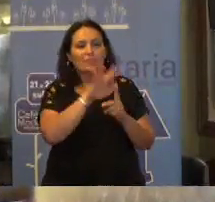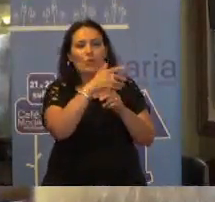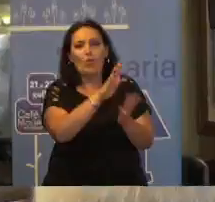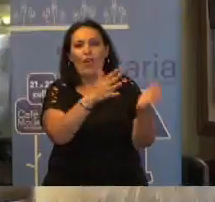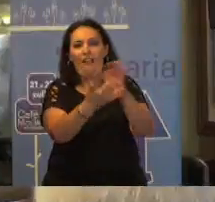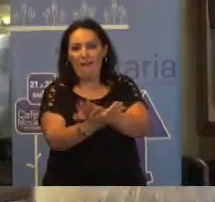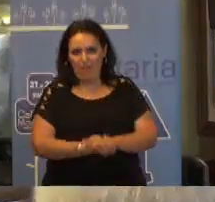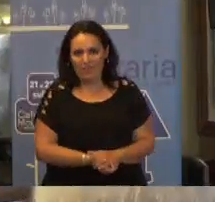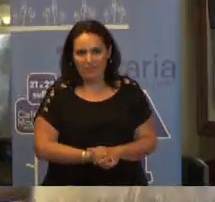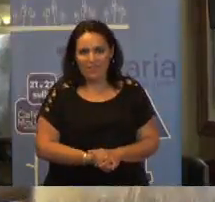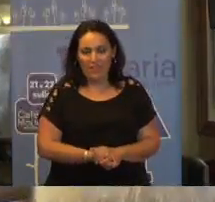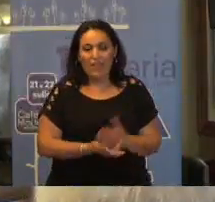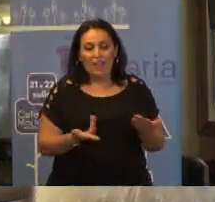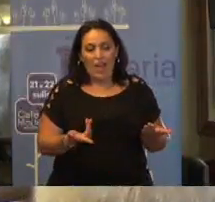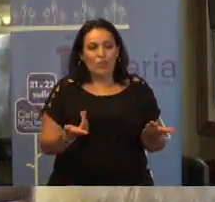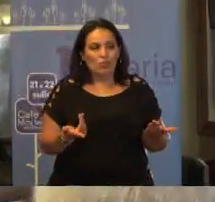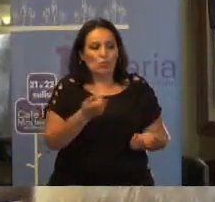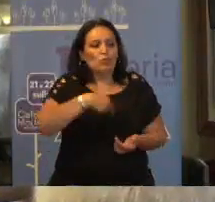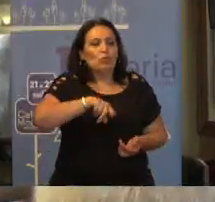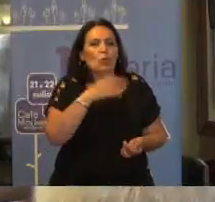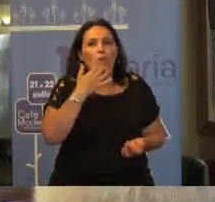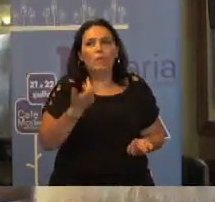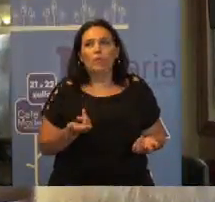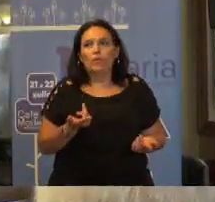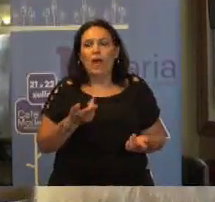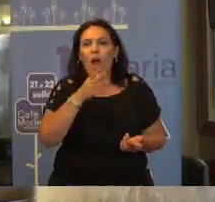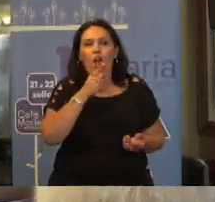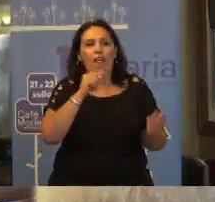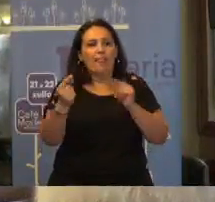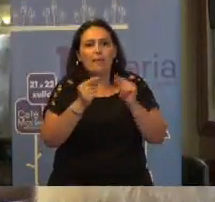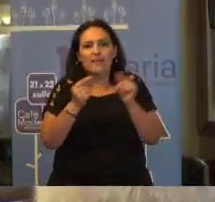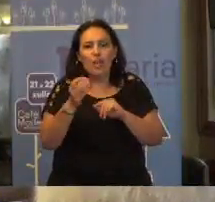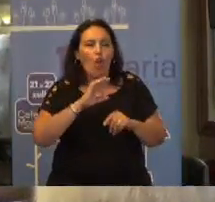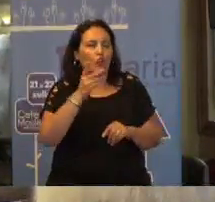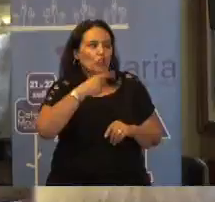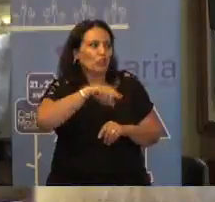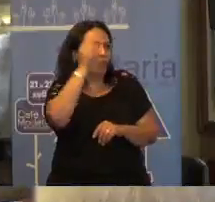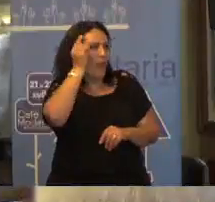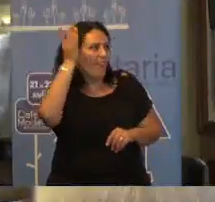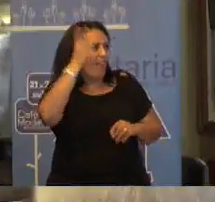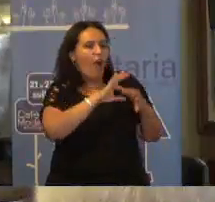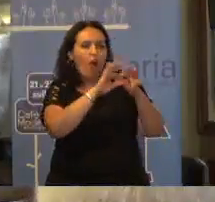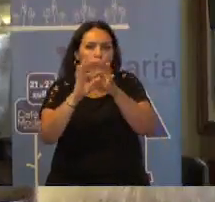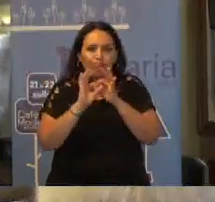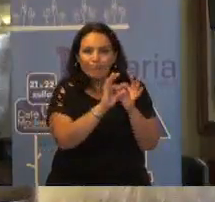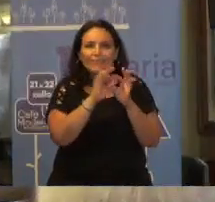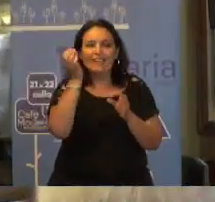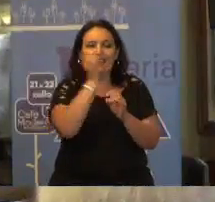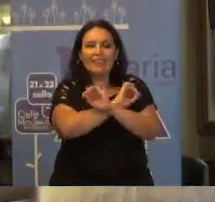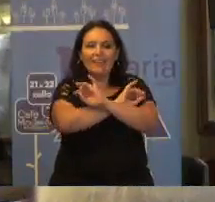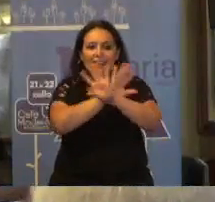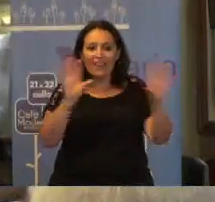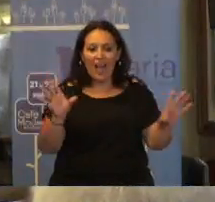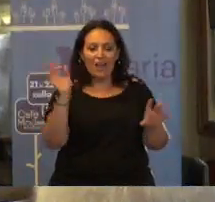que hai cuestións que, claro, nos podemos debatir, podemos ter unha idea clara, é fundamental que teñamos unha